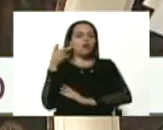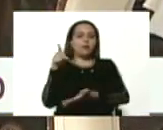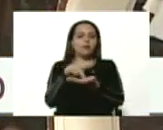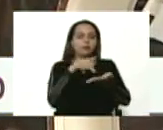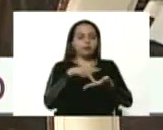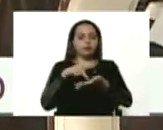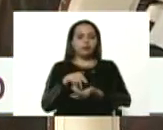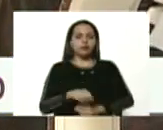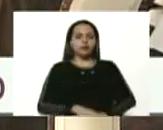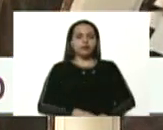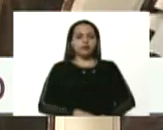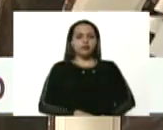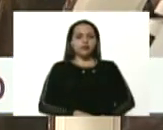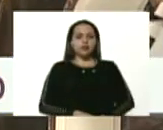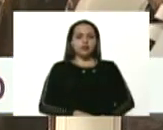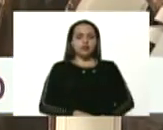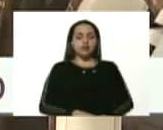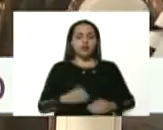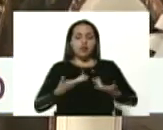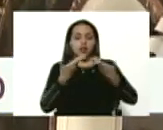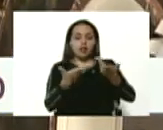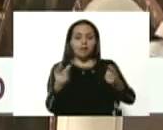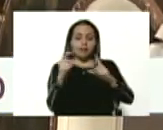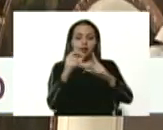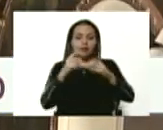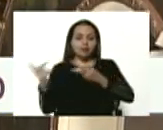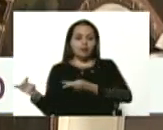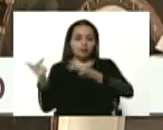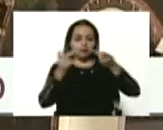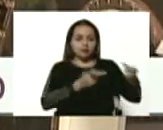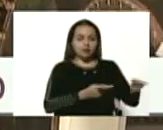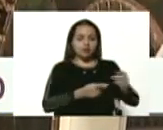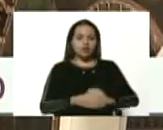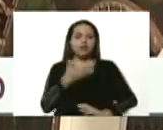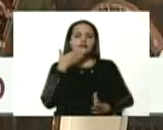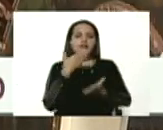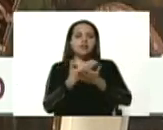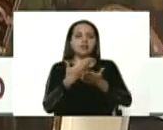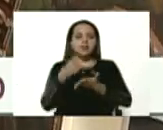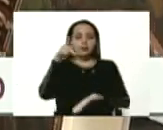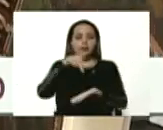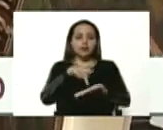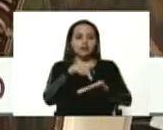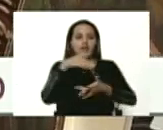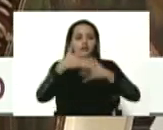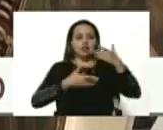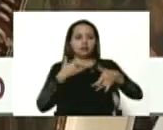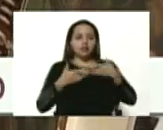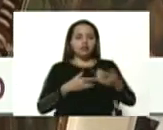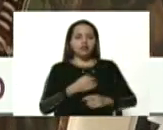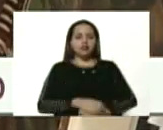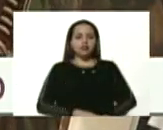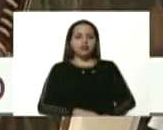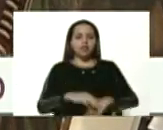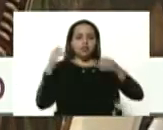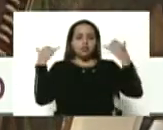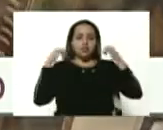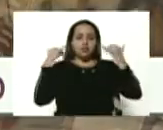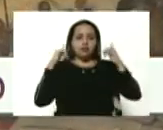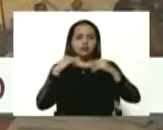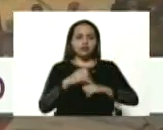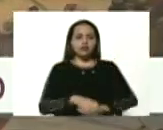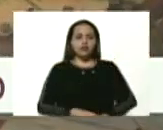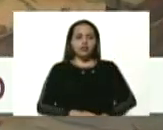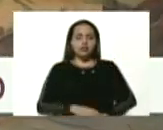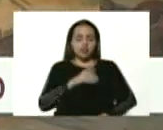por lo que les expresan las más cordiales palabras de bienvenida y agradecen su asistencia al acto con motivo de celebrarse